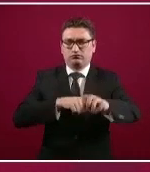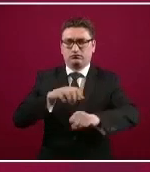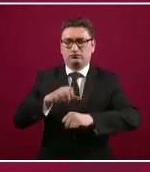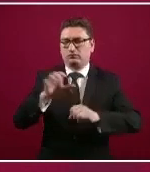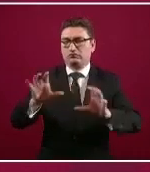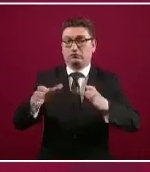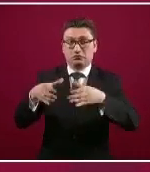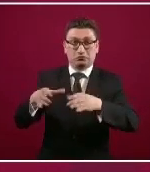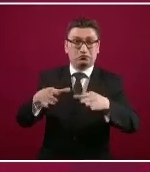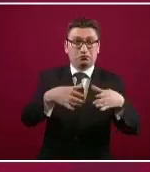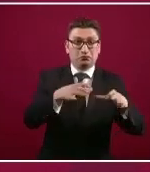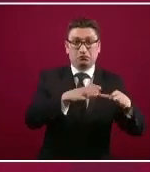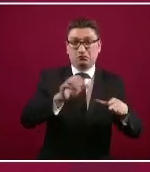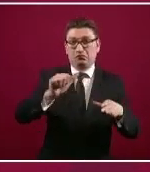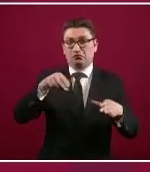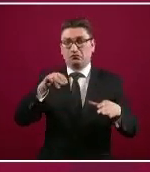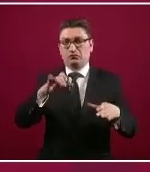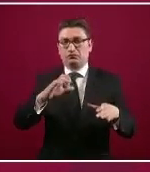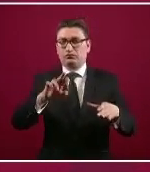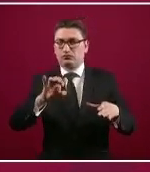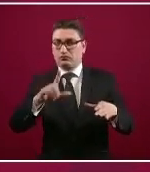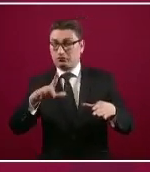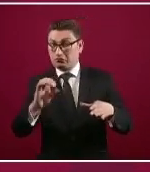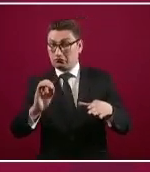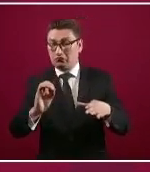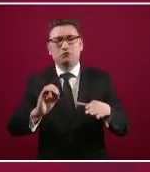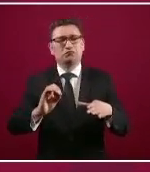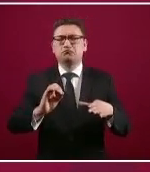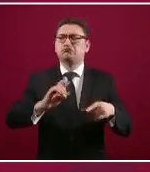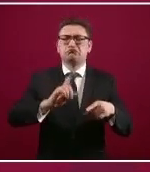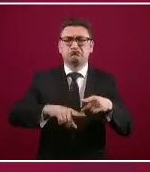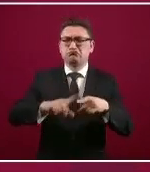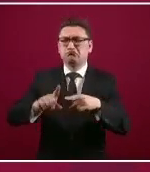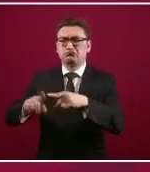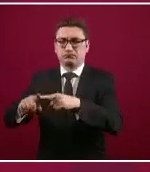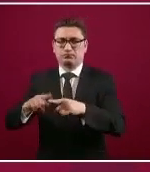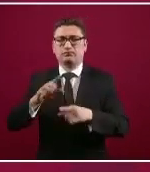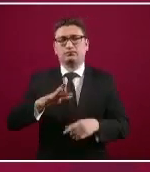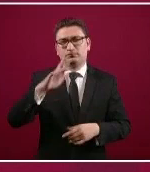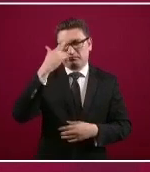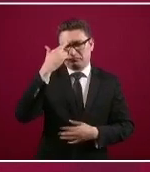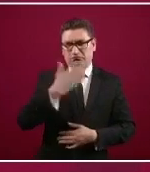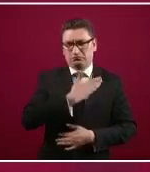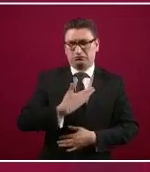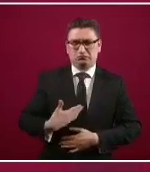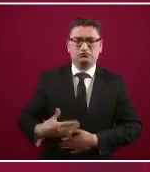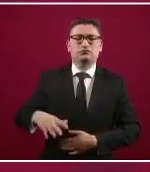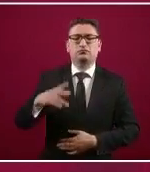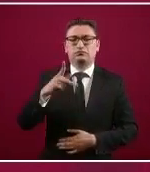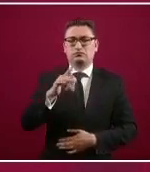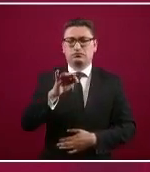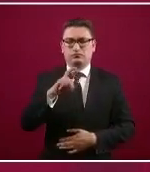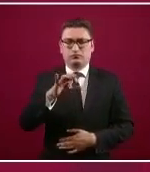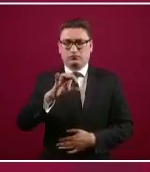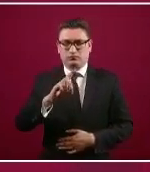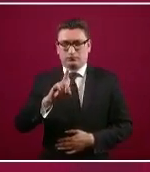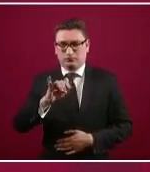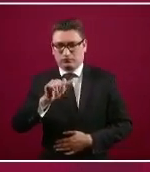comunales de Anenecuilco. Era la época de Porfirio Díaz